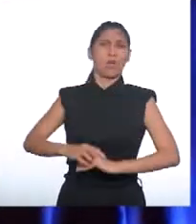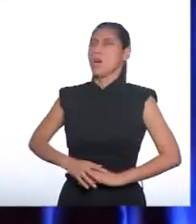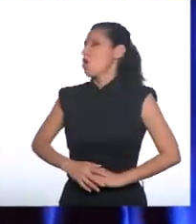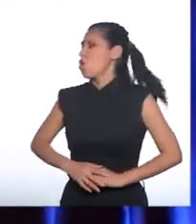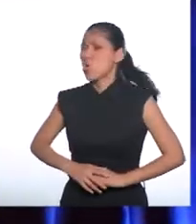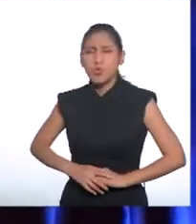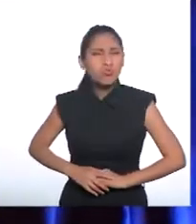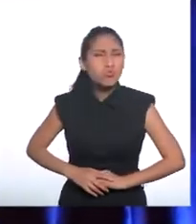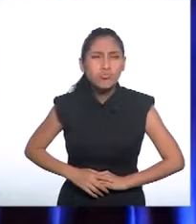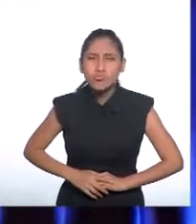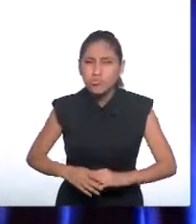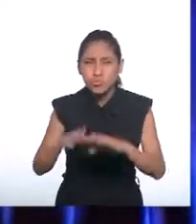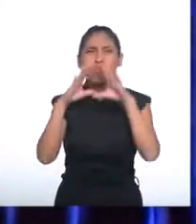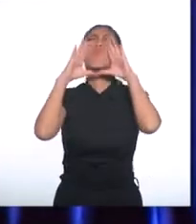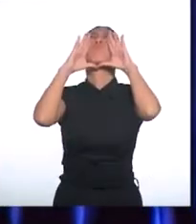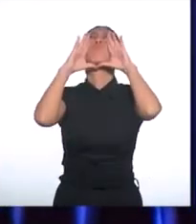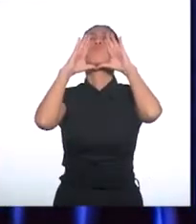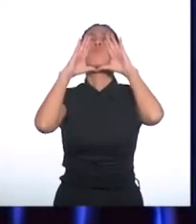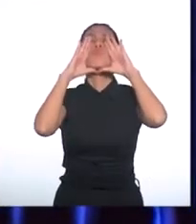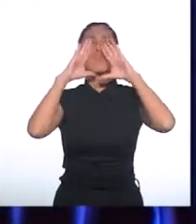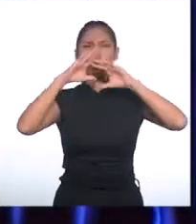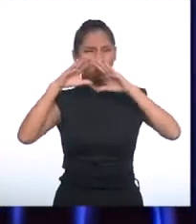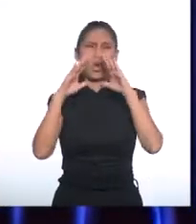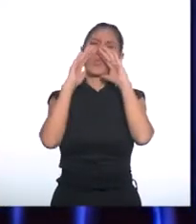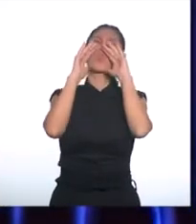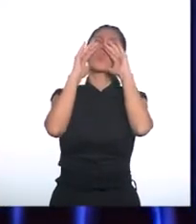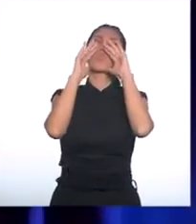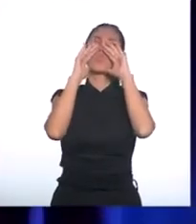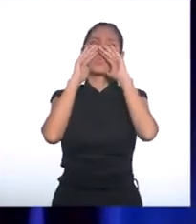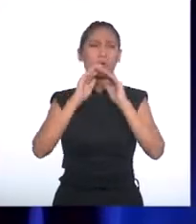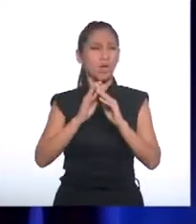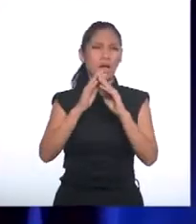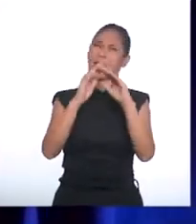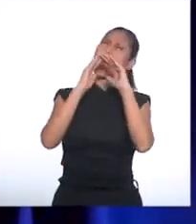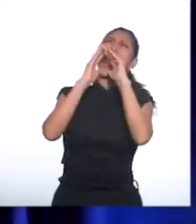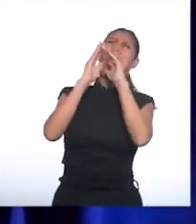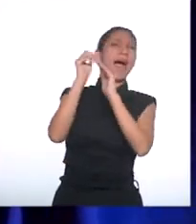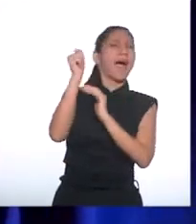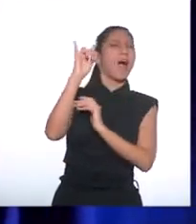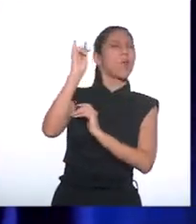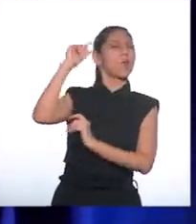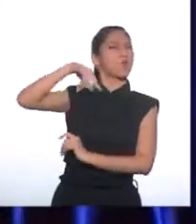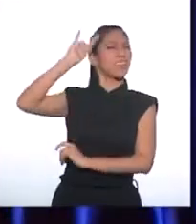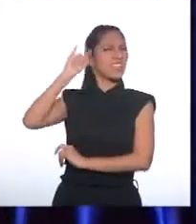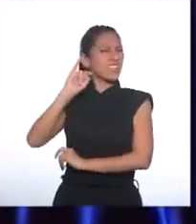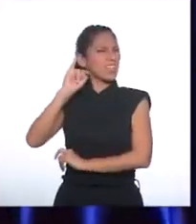cuidado. ¡Shu! ¡Shu! ¡Auki!